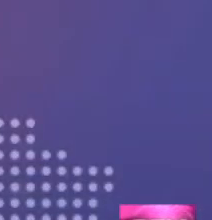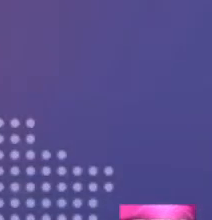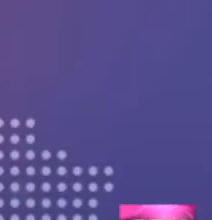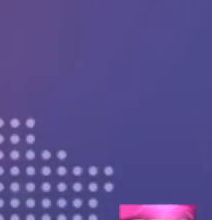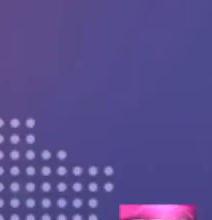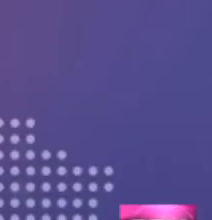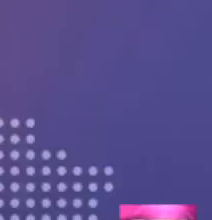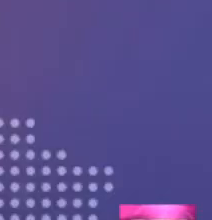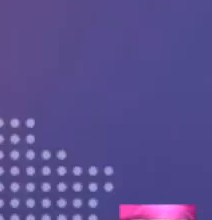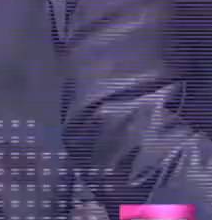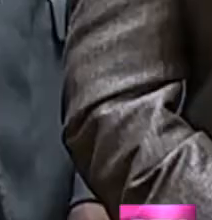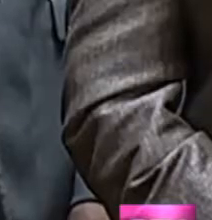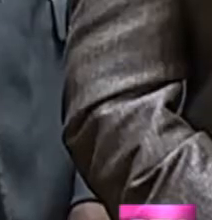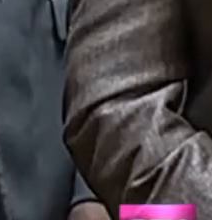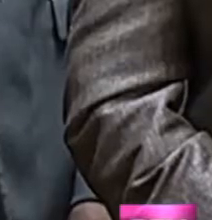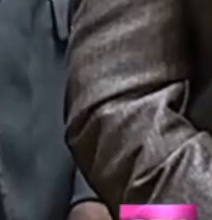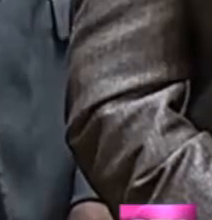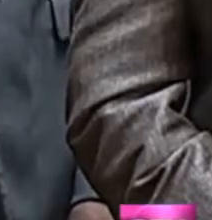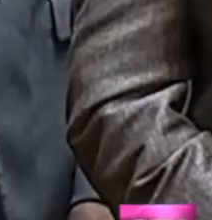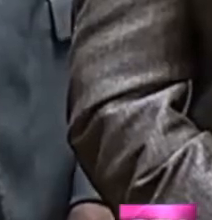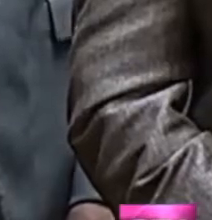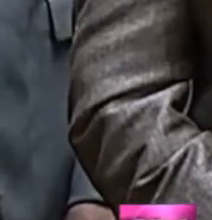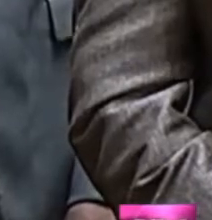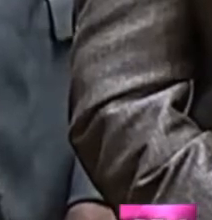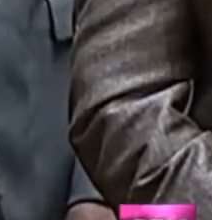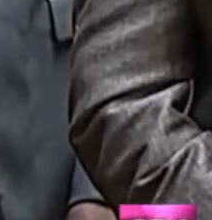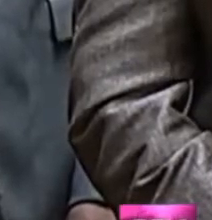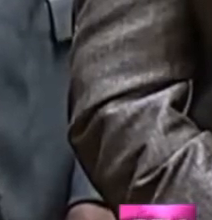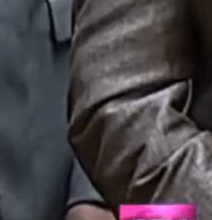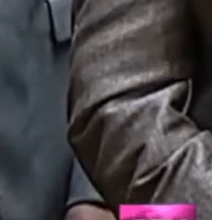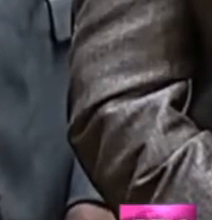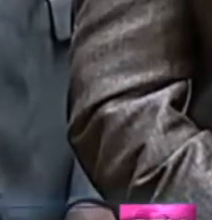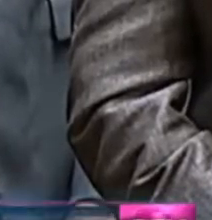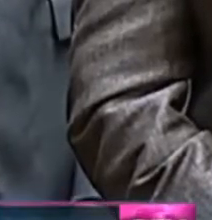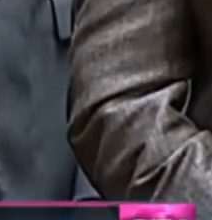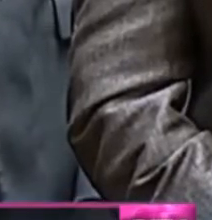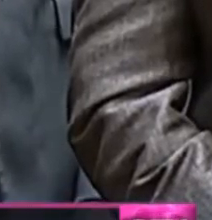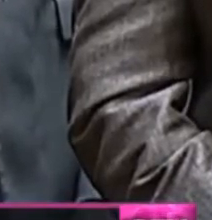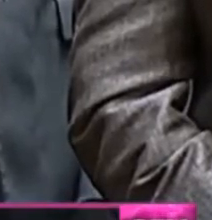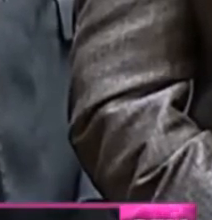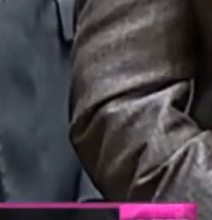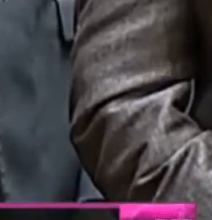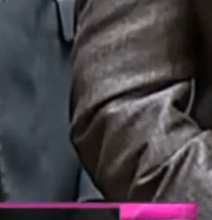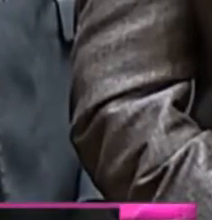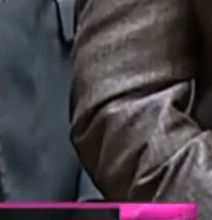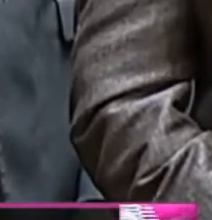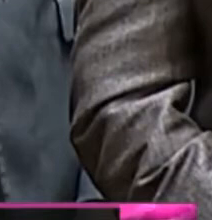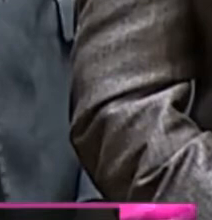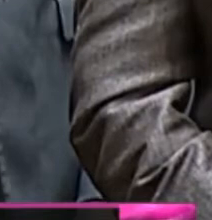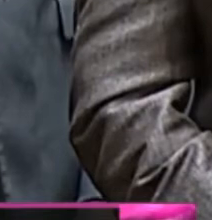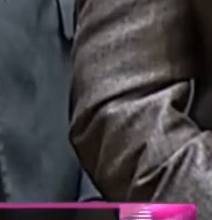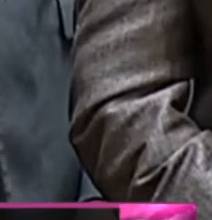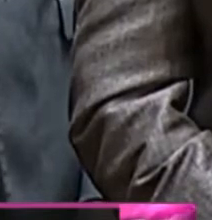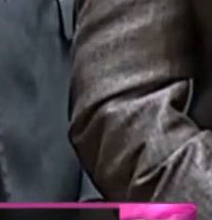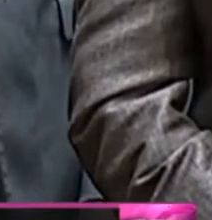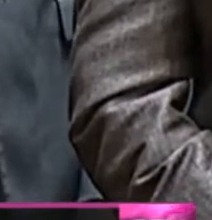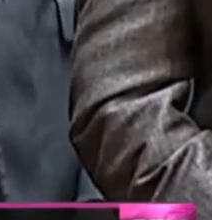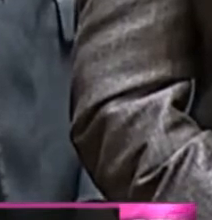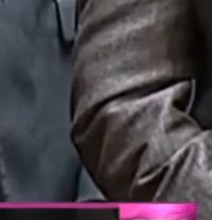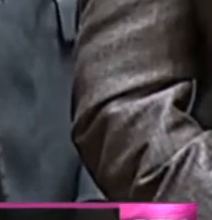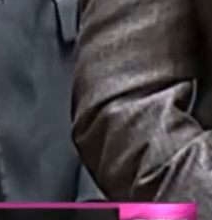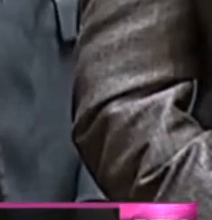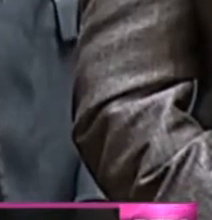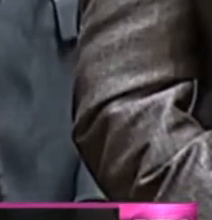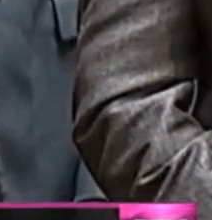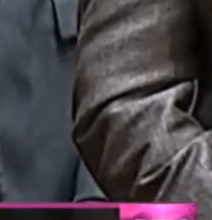Chagacupi arispa que charganchis parlaininta que macha constitucional ya niña ni escajpata chagacupita paega y chapis sexy chispa garga tawa kame chikunasta juntas